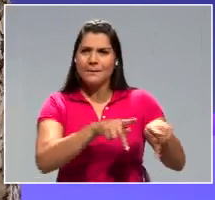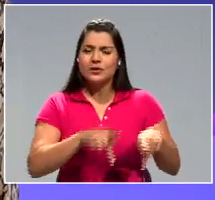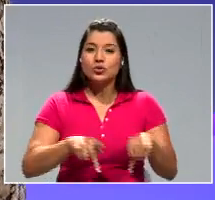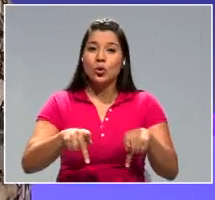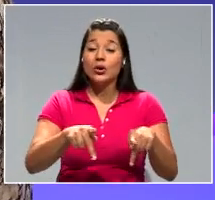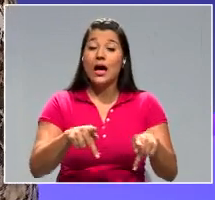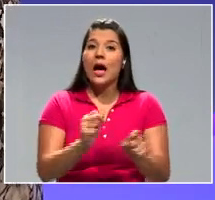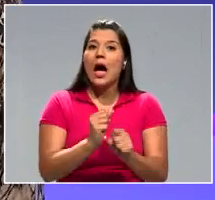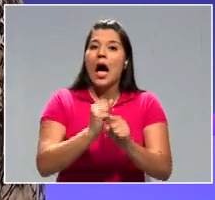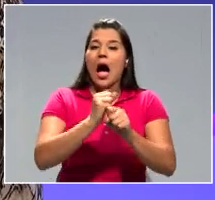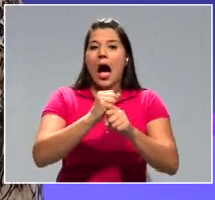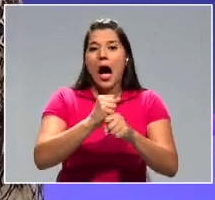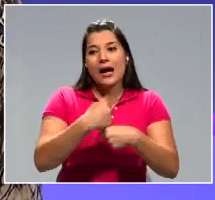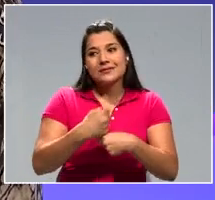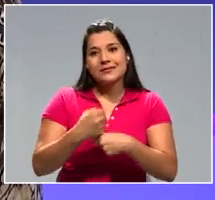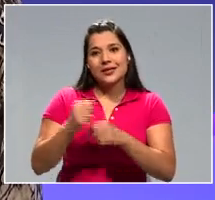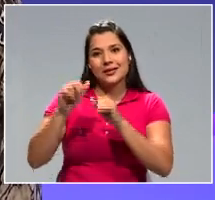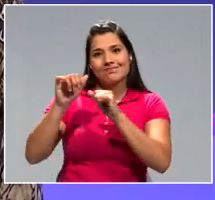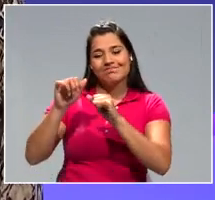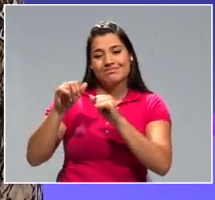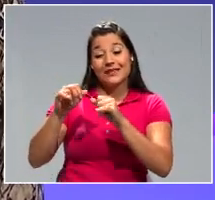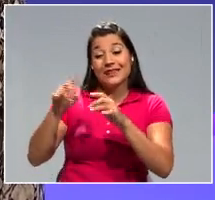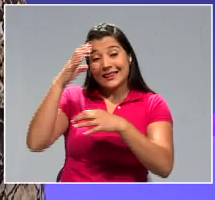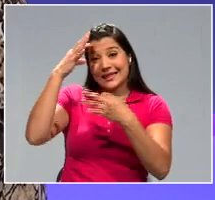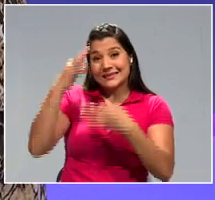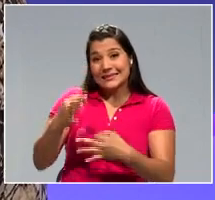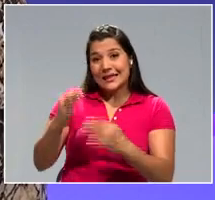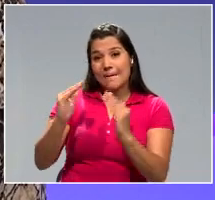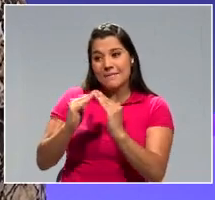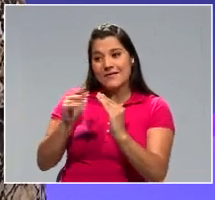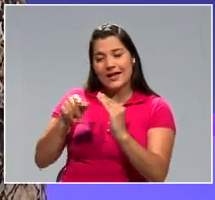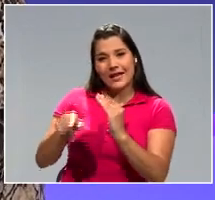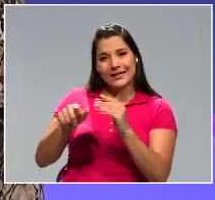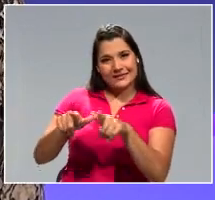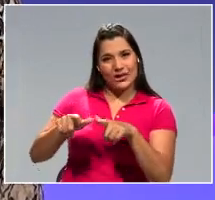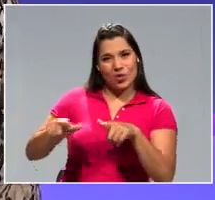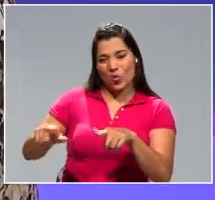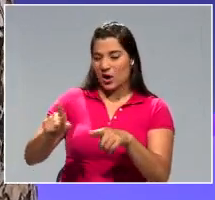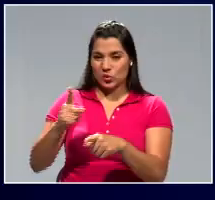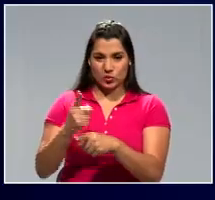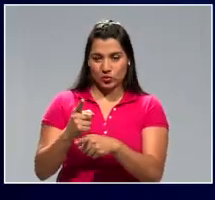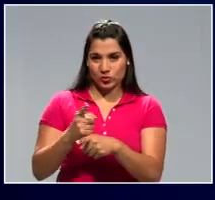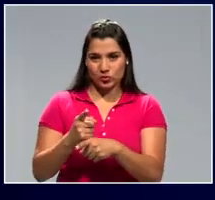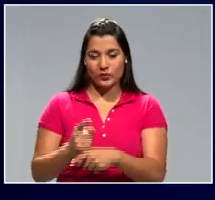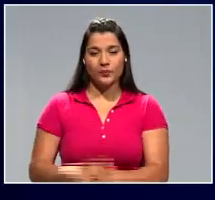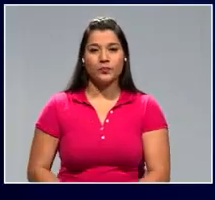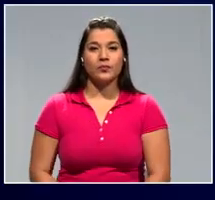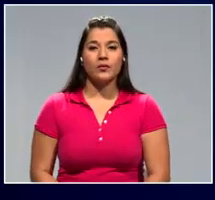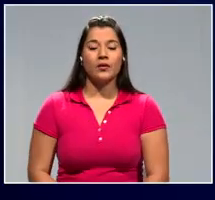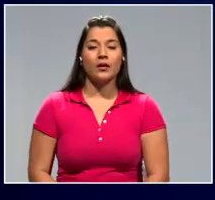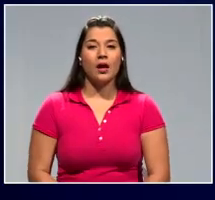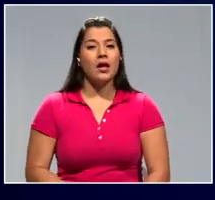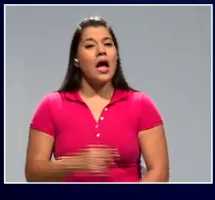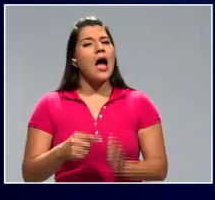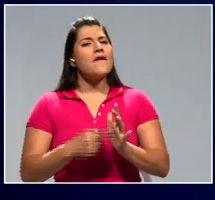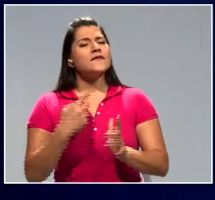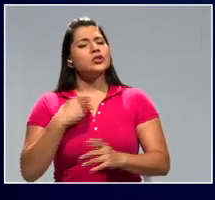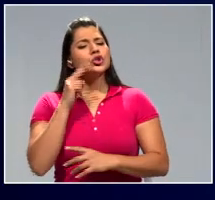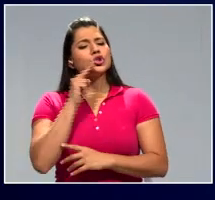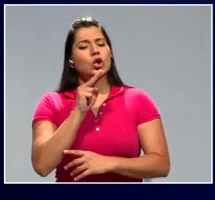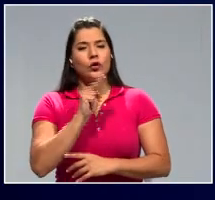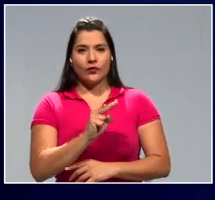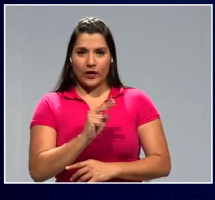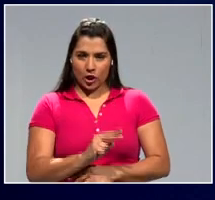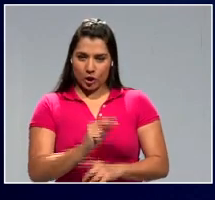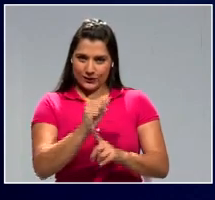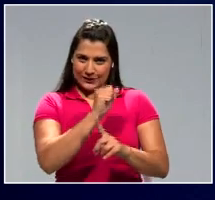que los lleven, digamos, a vivir en estas condiciones no dignas, ¿verdad?, no aptas. Hay también uno viendo los casos,